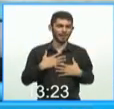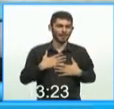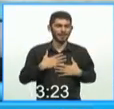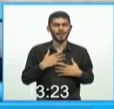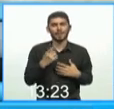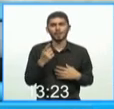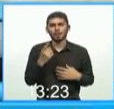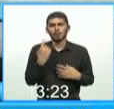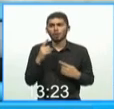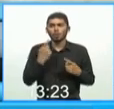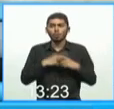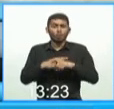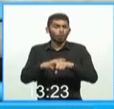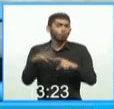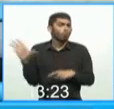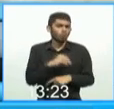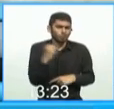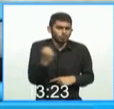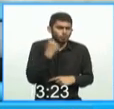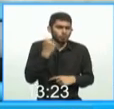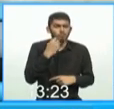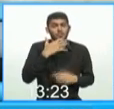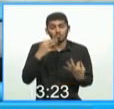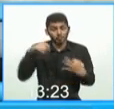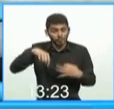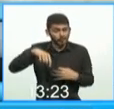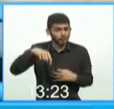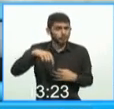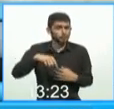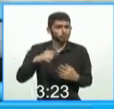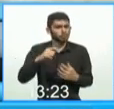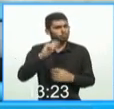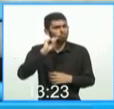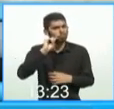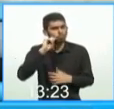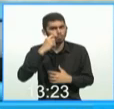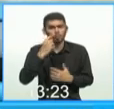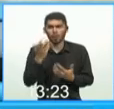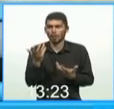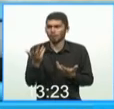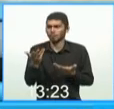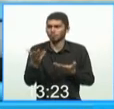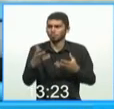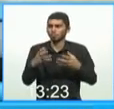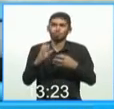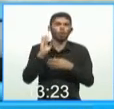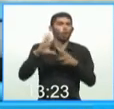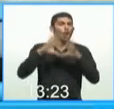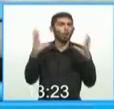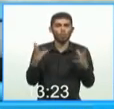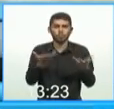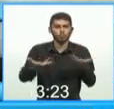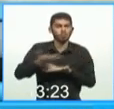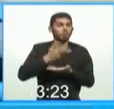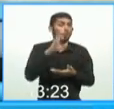Pero bueno todos los torneos valen y la verdad que que este fue fue muy lindo por haberlo compartido con todo el club porque no fueron solo